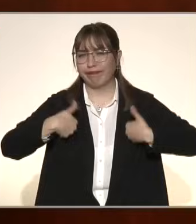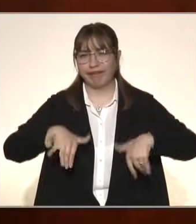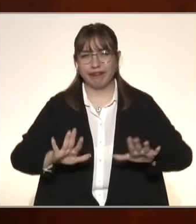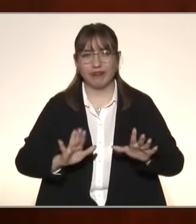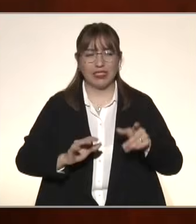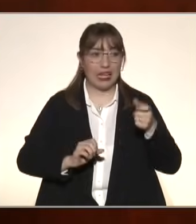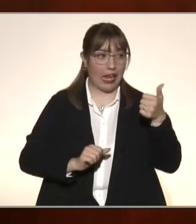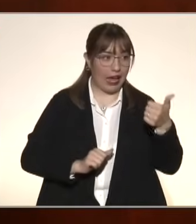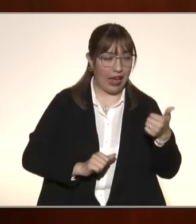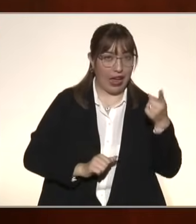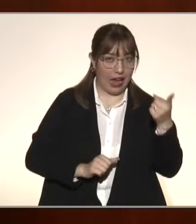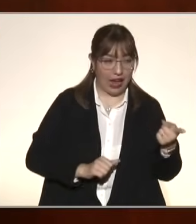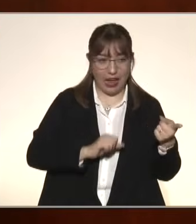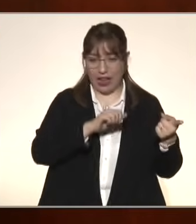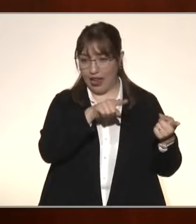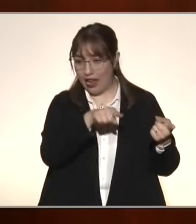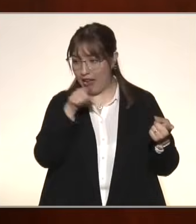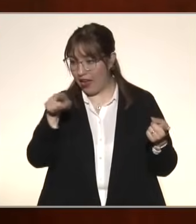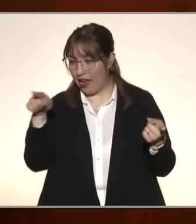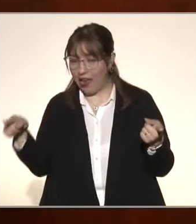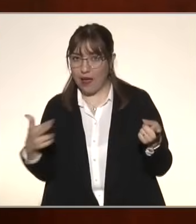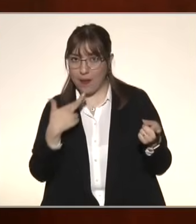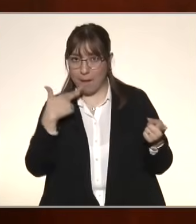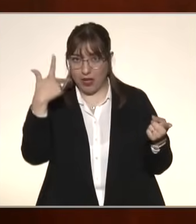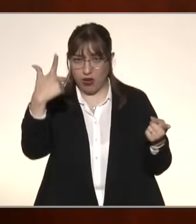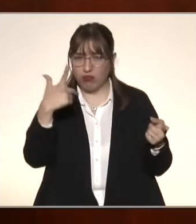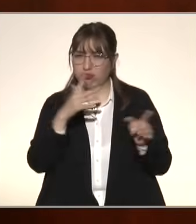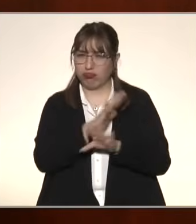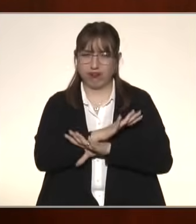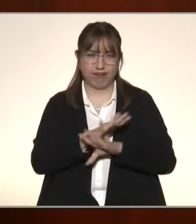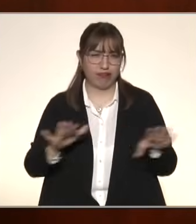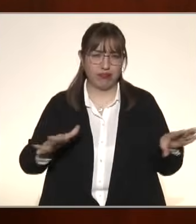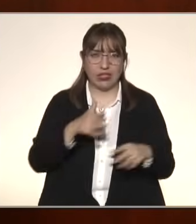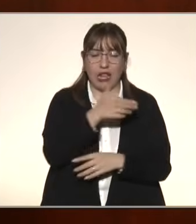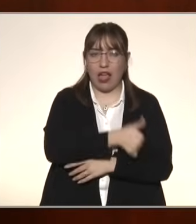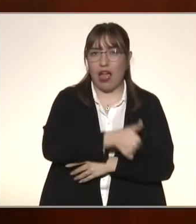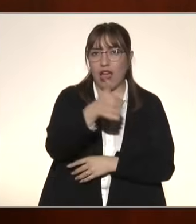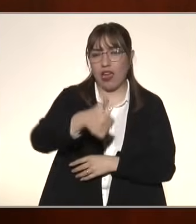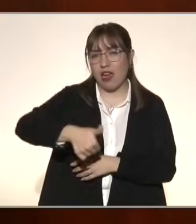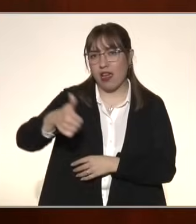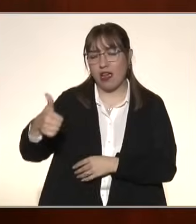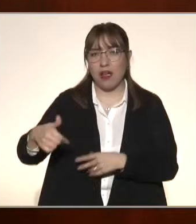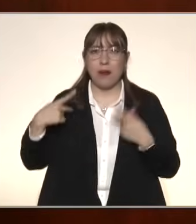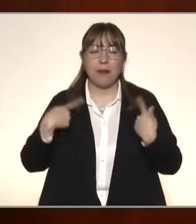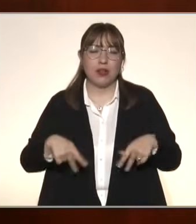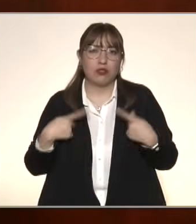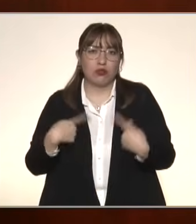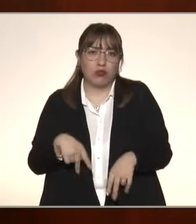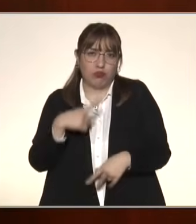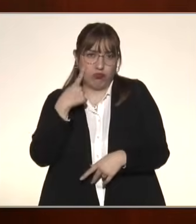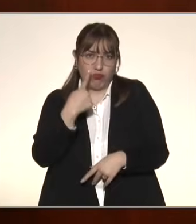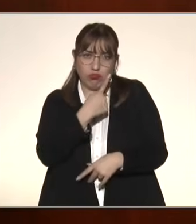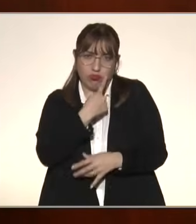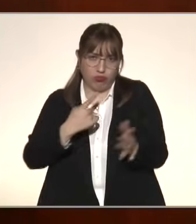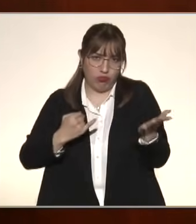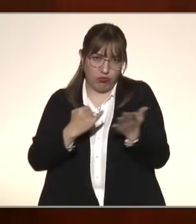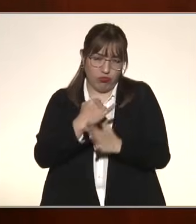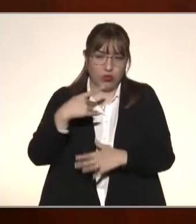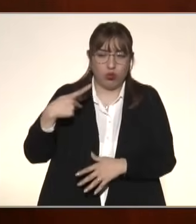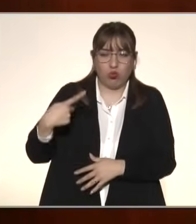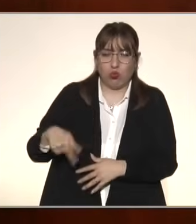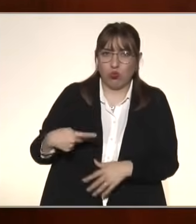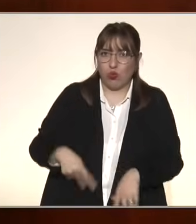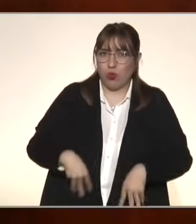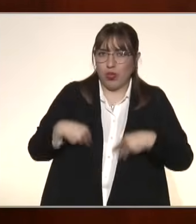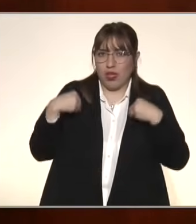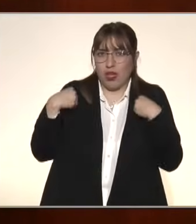mejor que otro. Simplemente el que a mí me resuene, el que tenga que ver con mi historia de vida, con mi